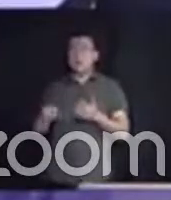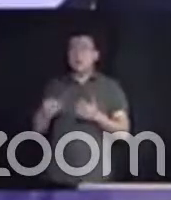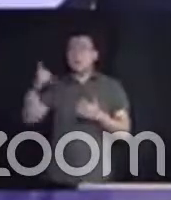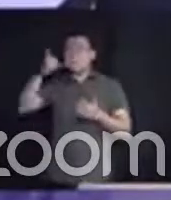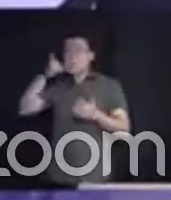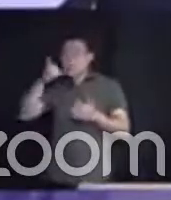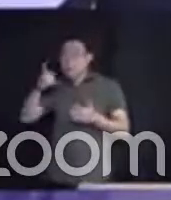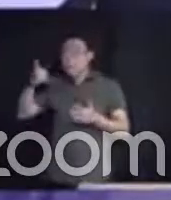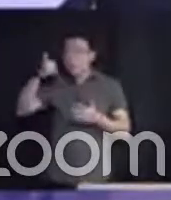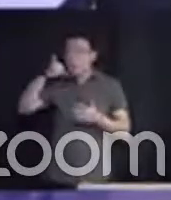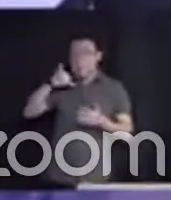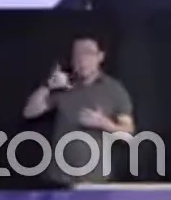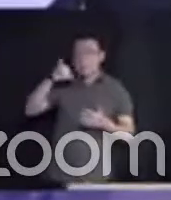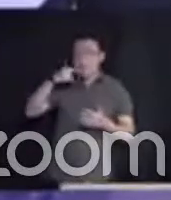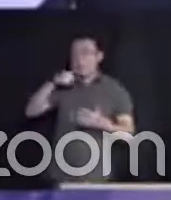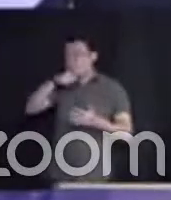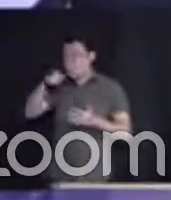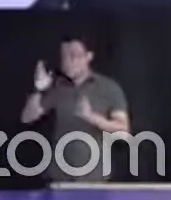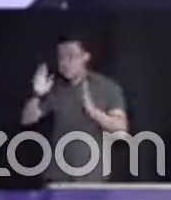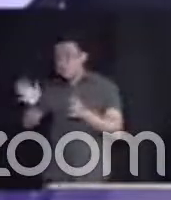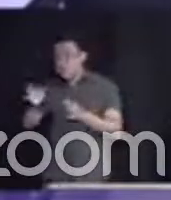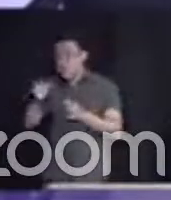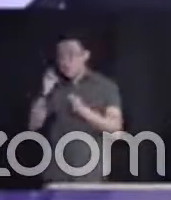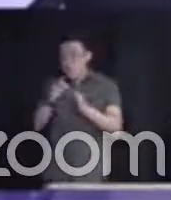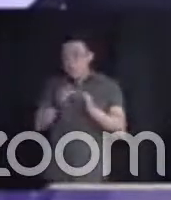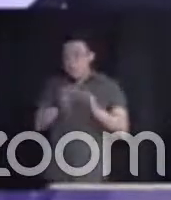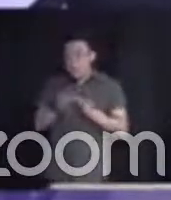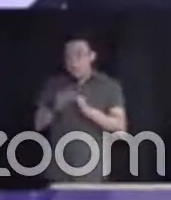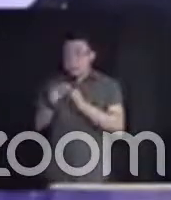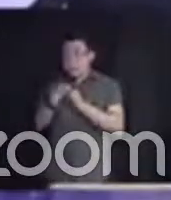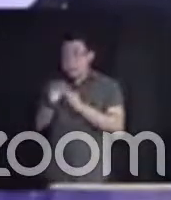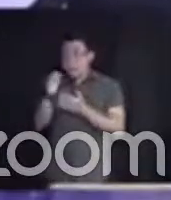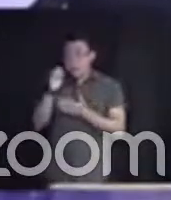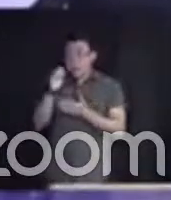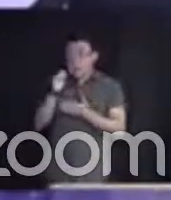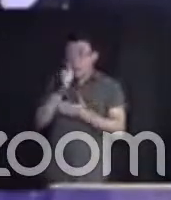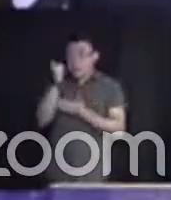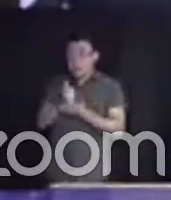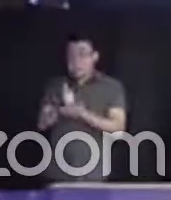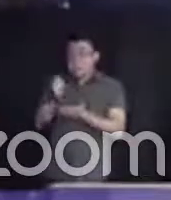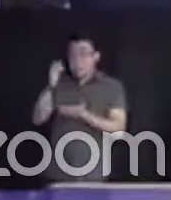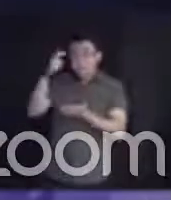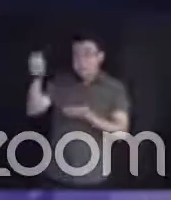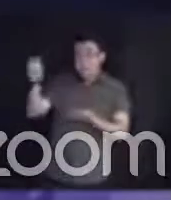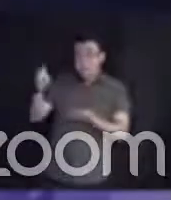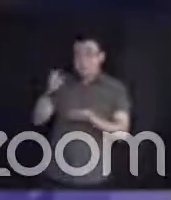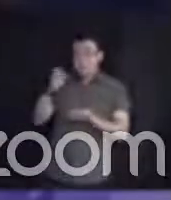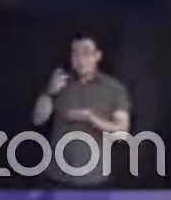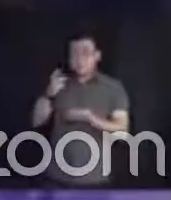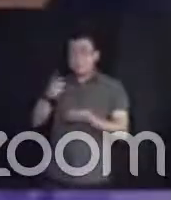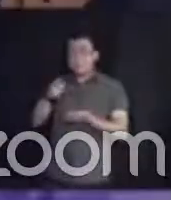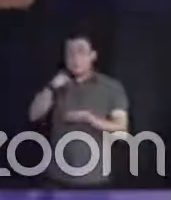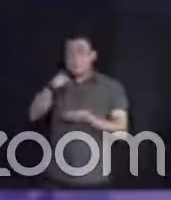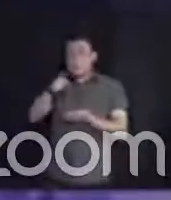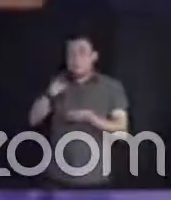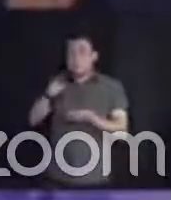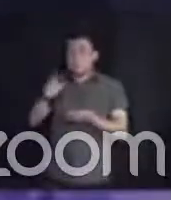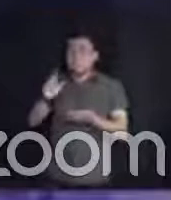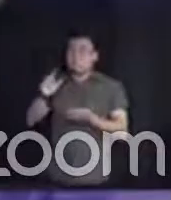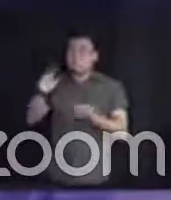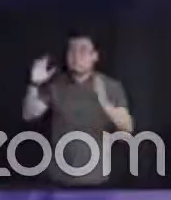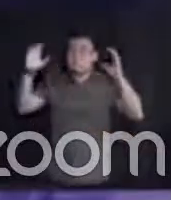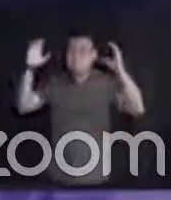estarle hablando a su gente. Ya cerraste tu calificación, ya cerraste, dar seguimiento. No piensen en chiquito, piensen en